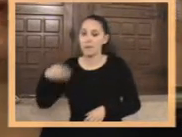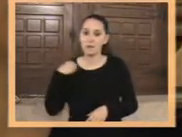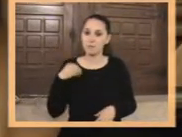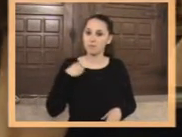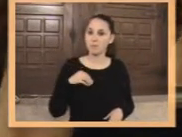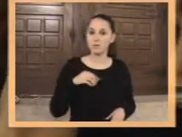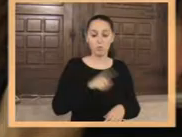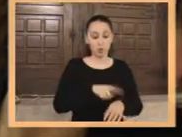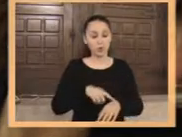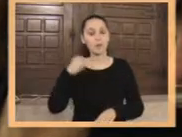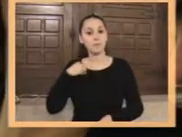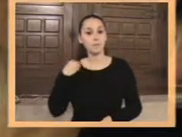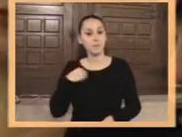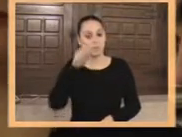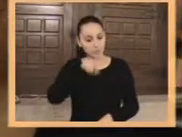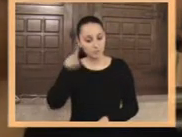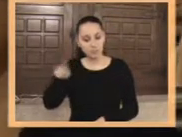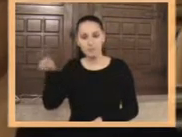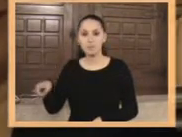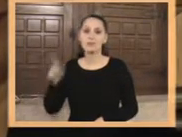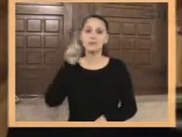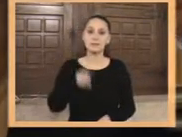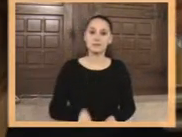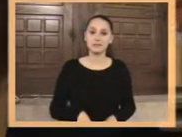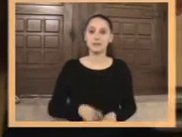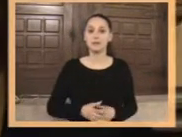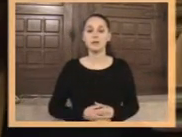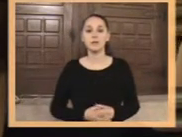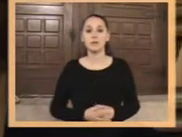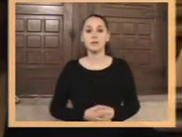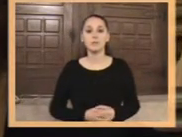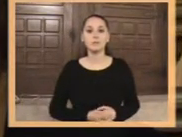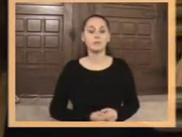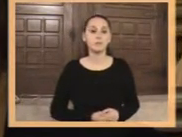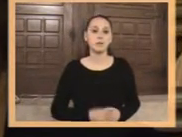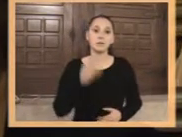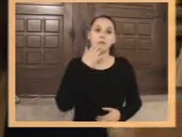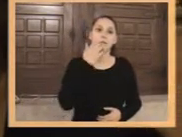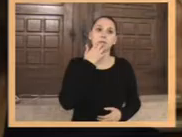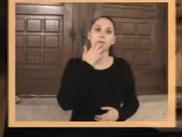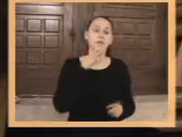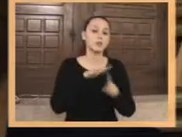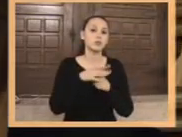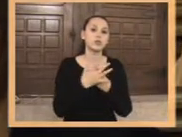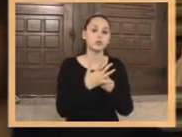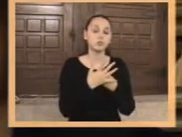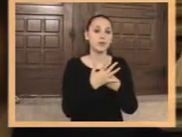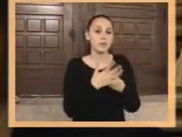fija. Y al menos que sea por una cuestión de fuerza mayor, ¿no? La visita